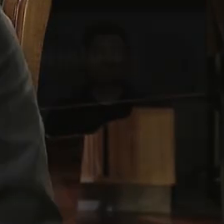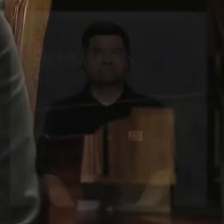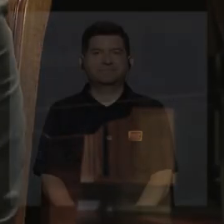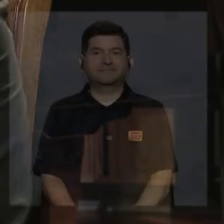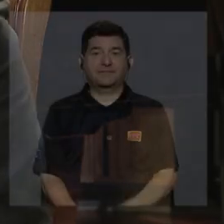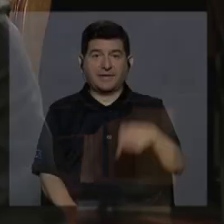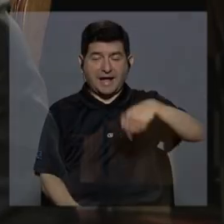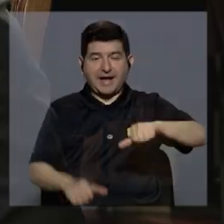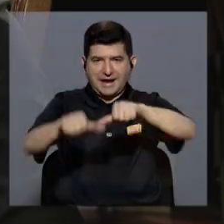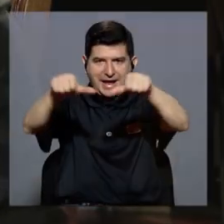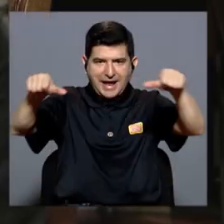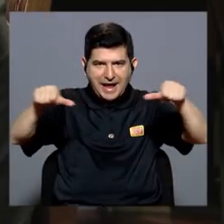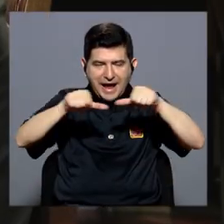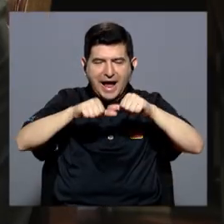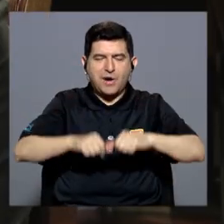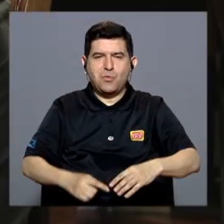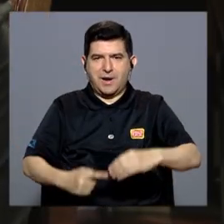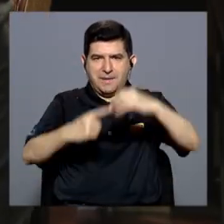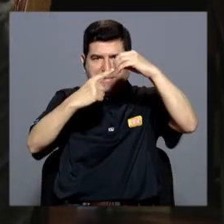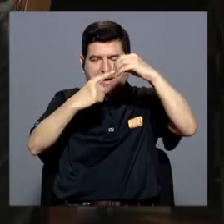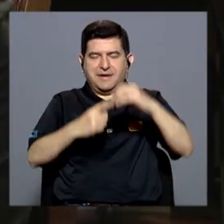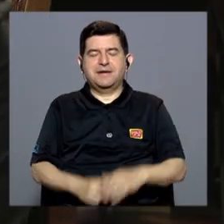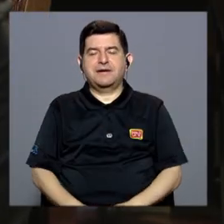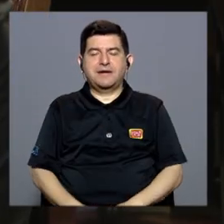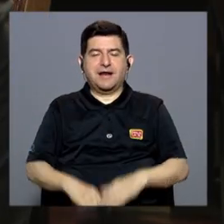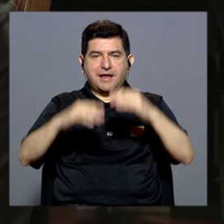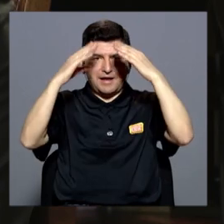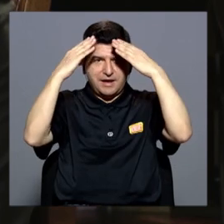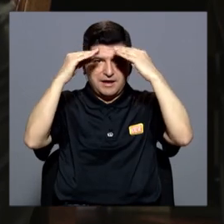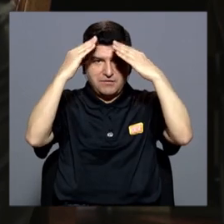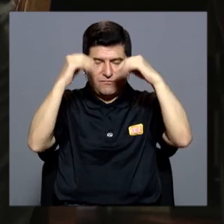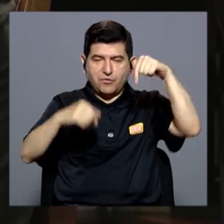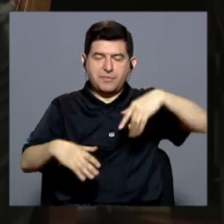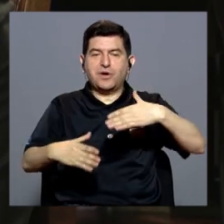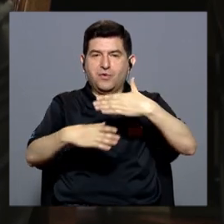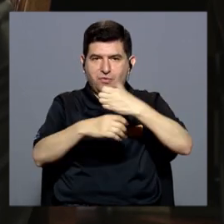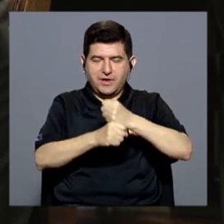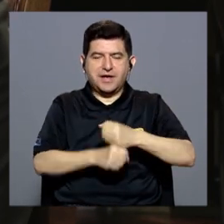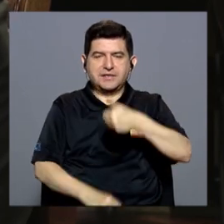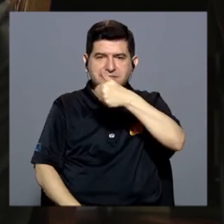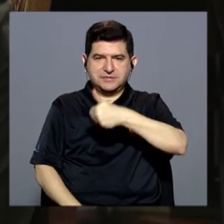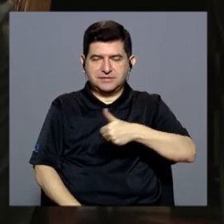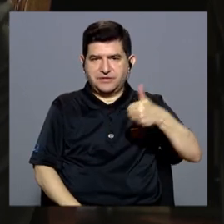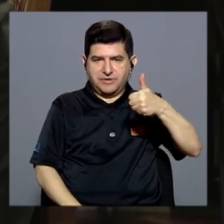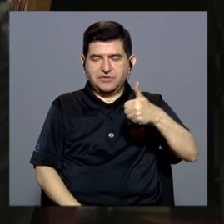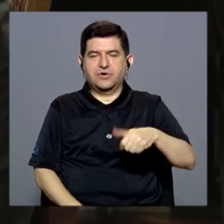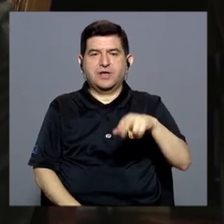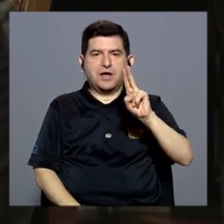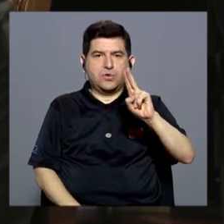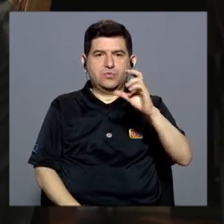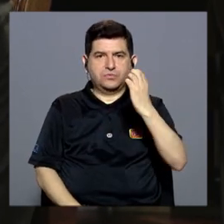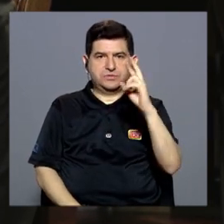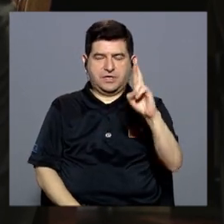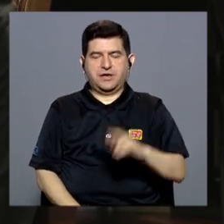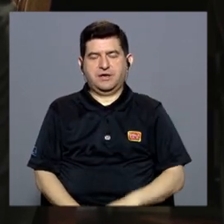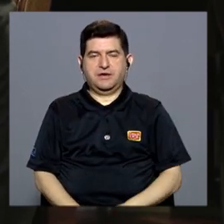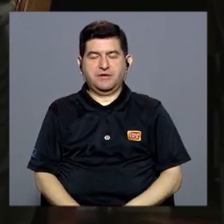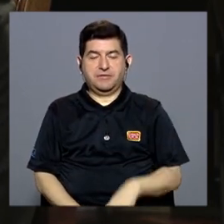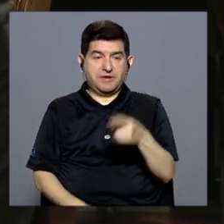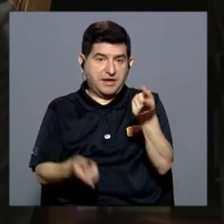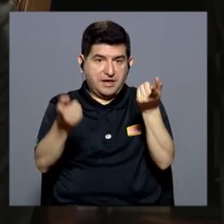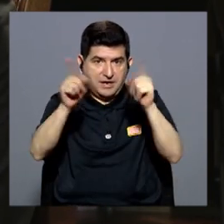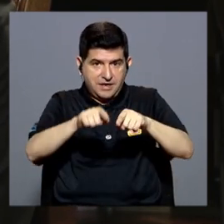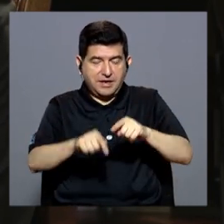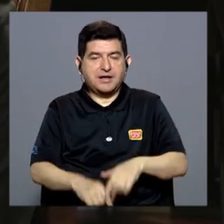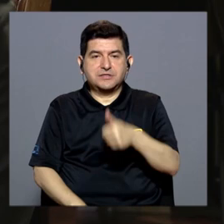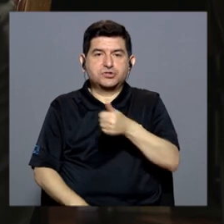Estamos en el aula magna en el marco del informe que realiza hoy casualmente la rectoría de la Universidad de Costa Rica en manos